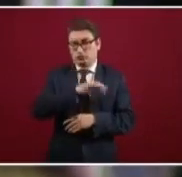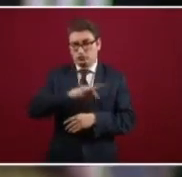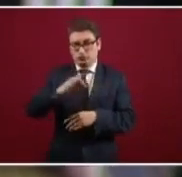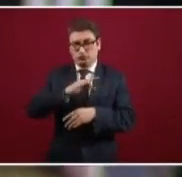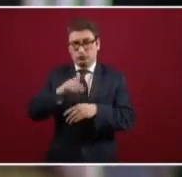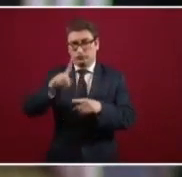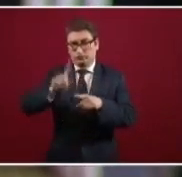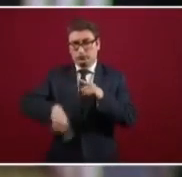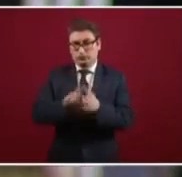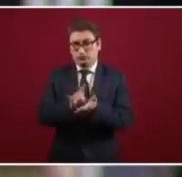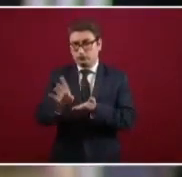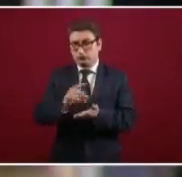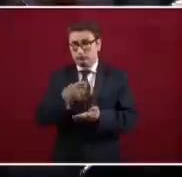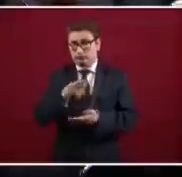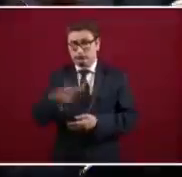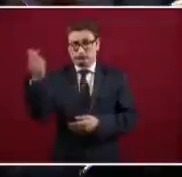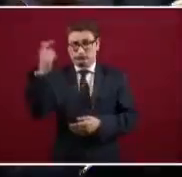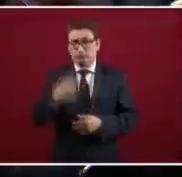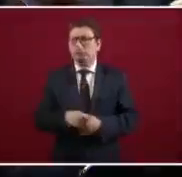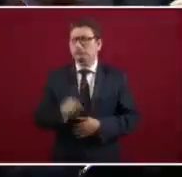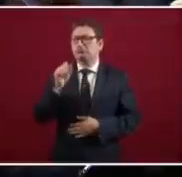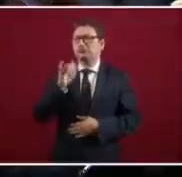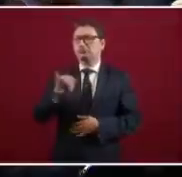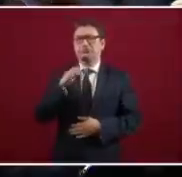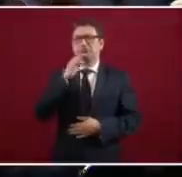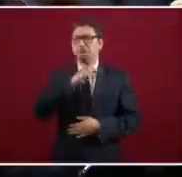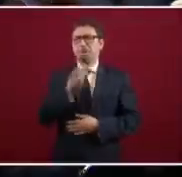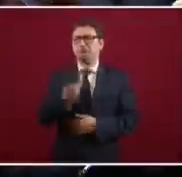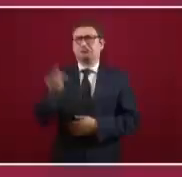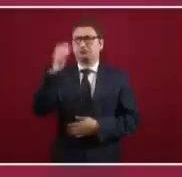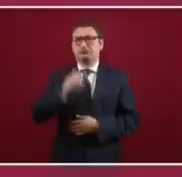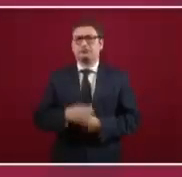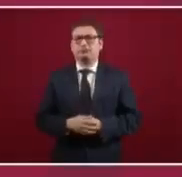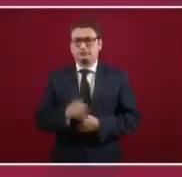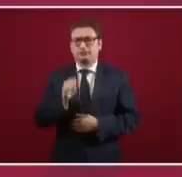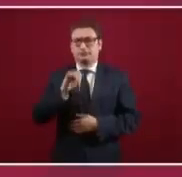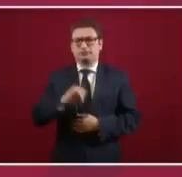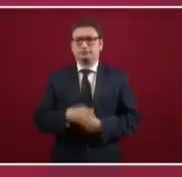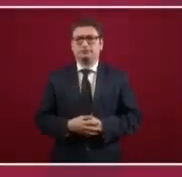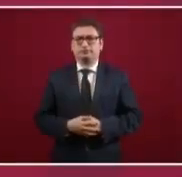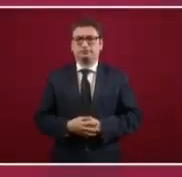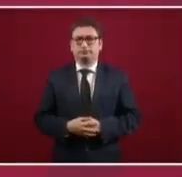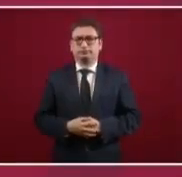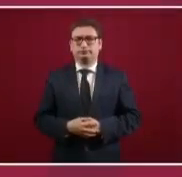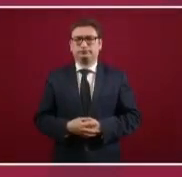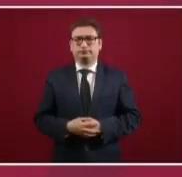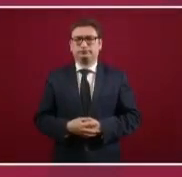separar del cargo de inmediato de inmediato